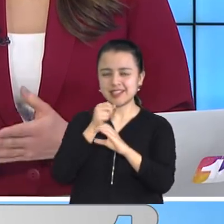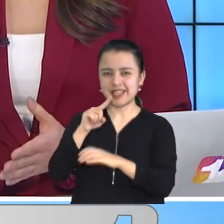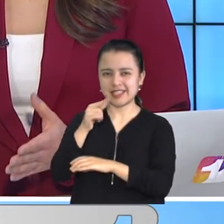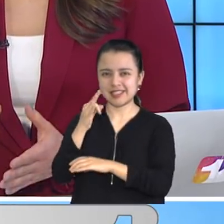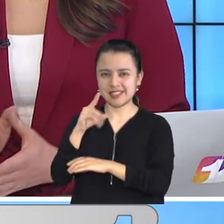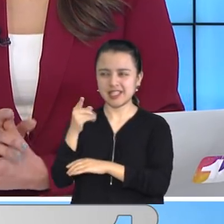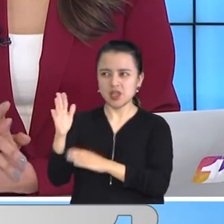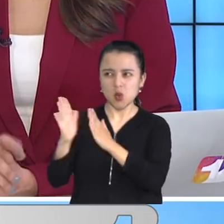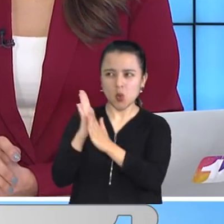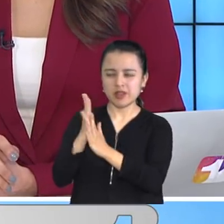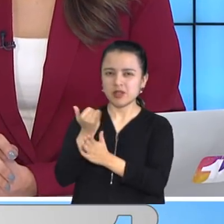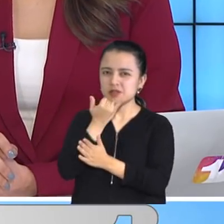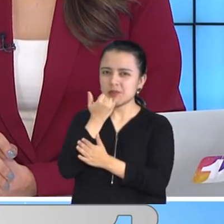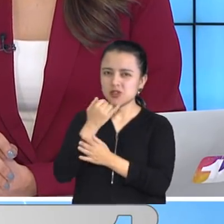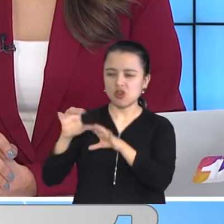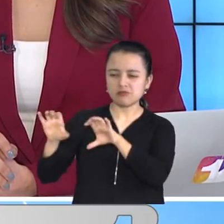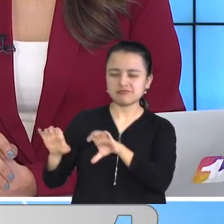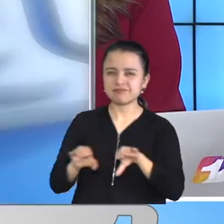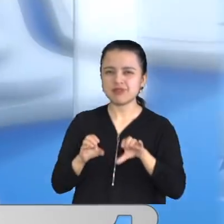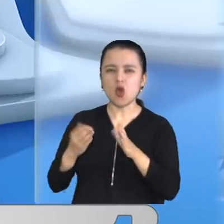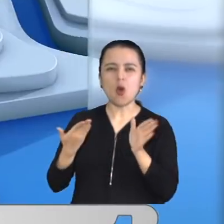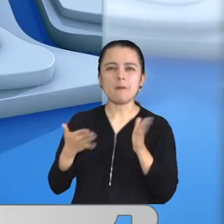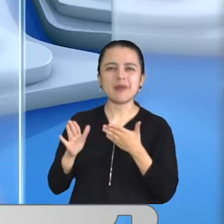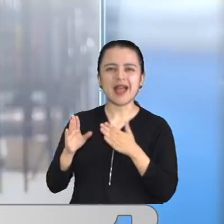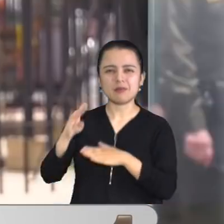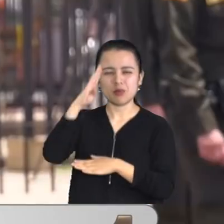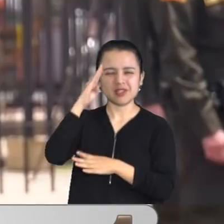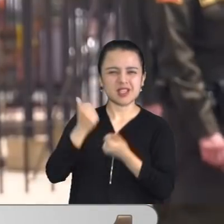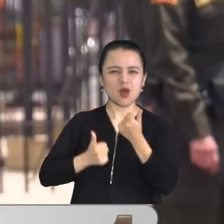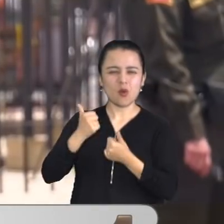¿Cómo va a funcionar ese grupo especializado?